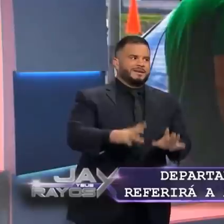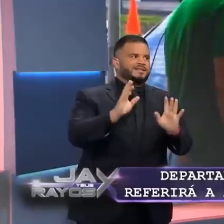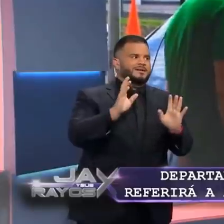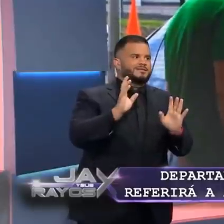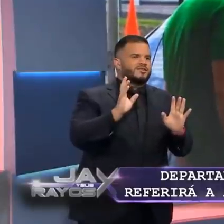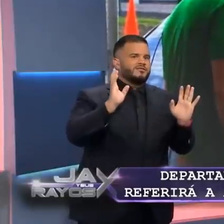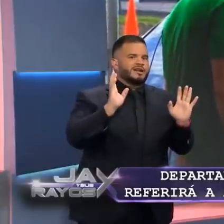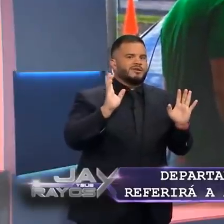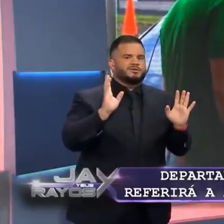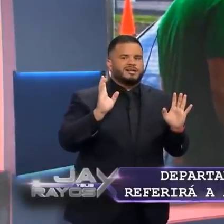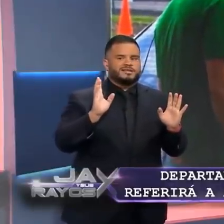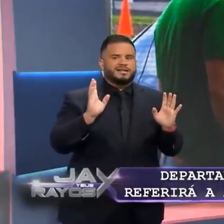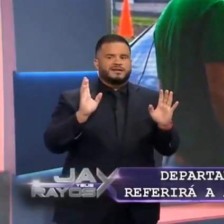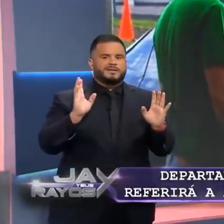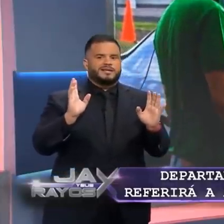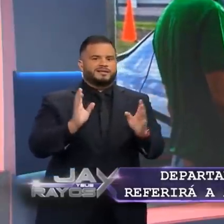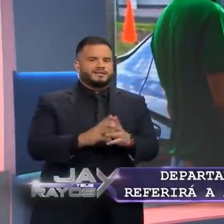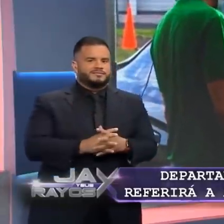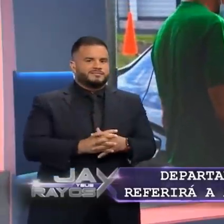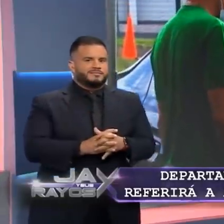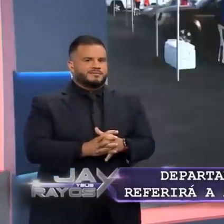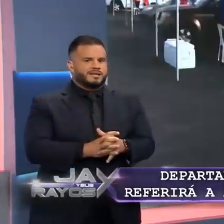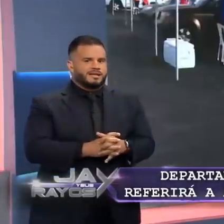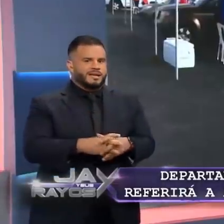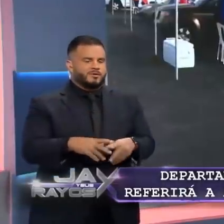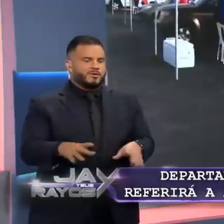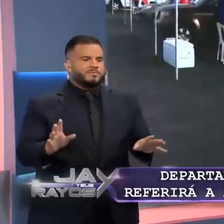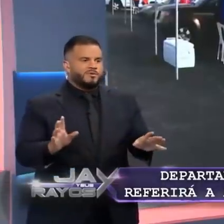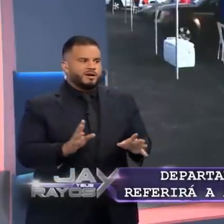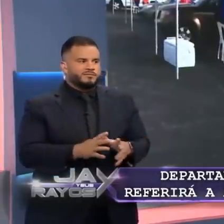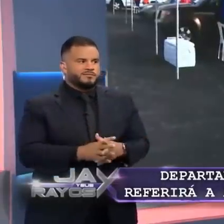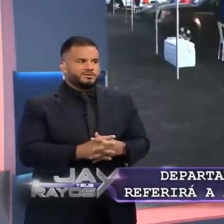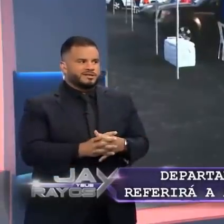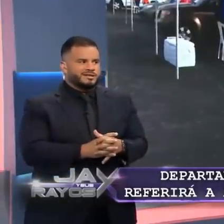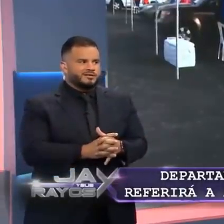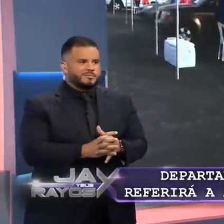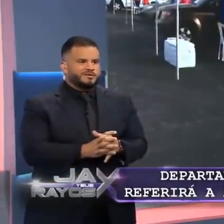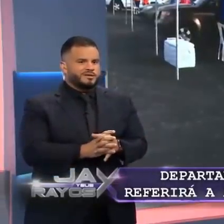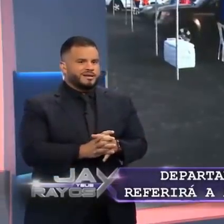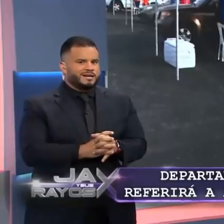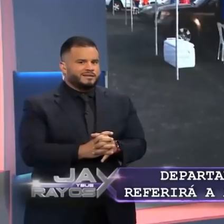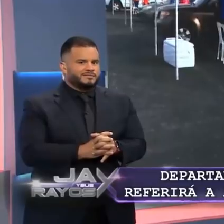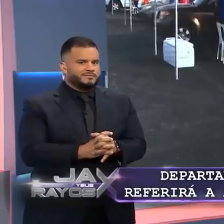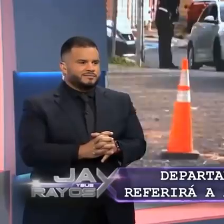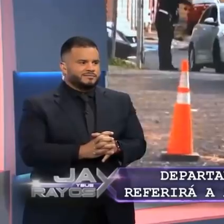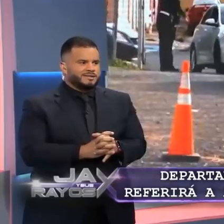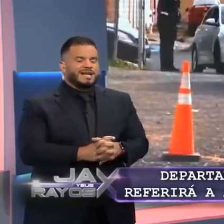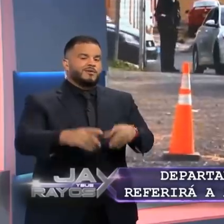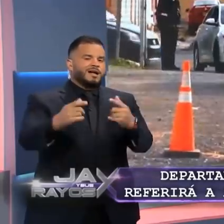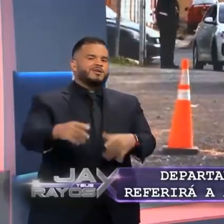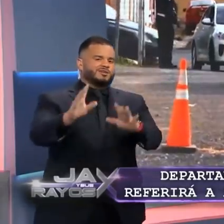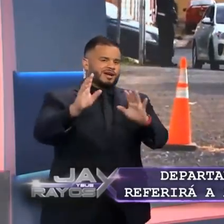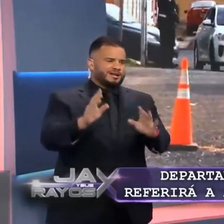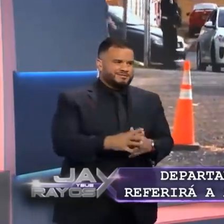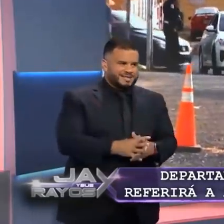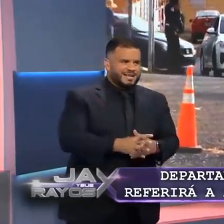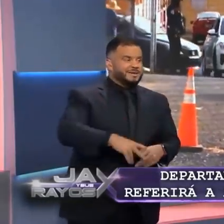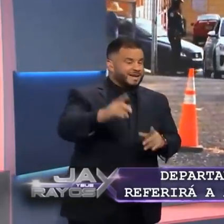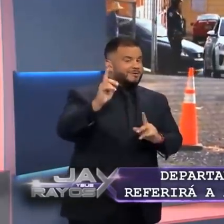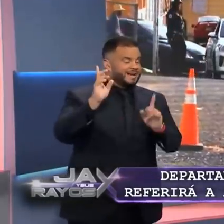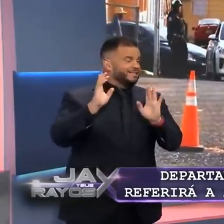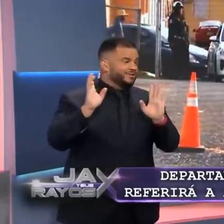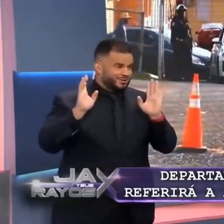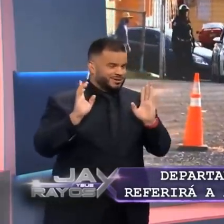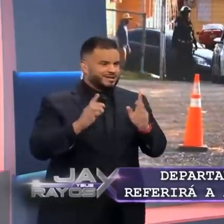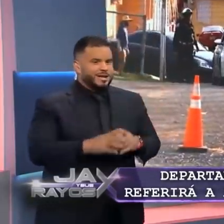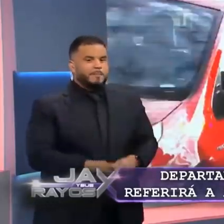y que de repente aparecieron como que eran contratistas independientes y que se le aprobó el PUA, los 600 pesos semanales. Le voy a dar otro la,